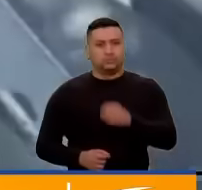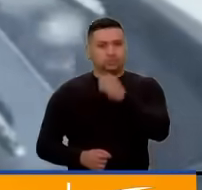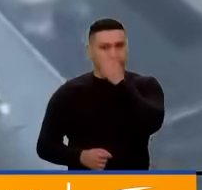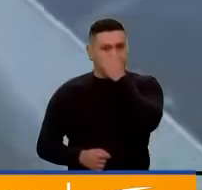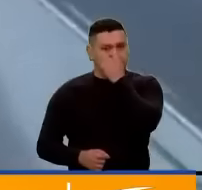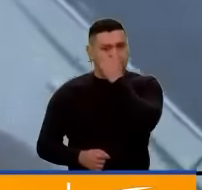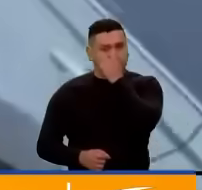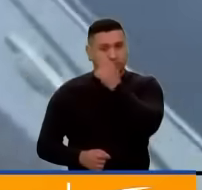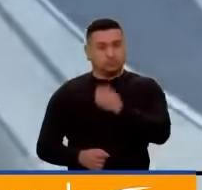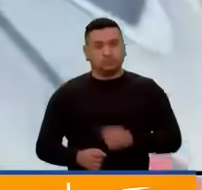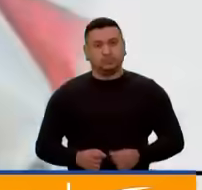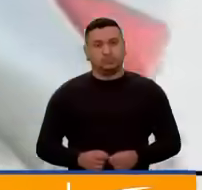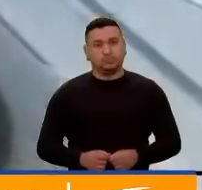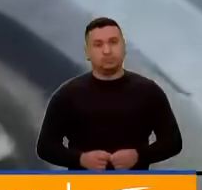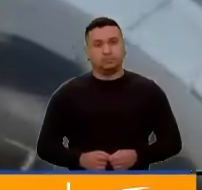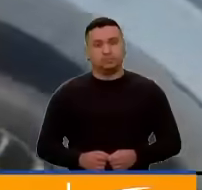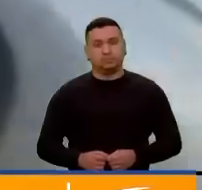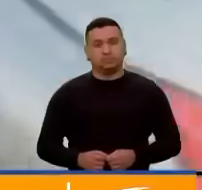Ay, amor,